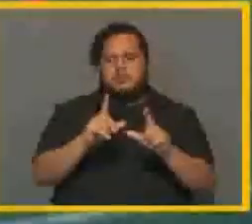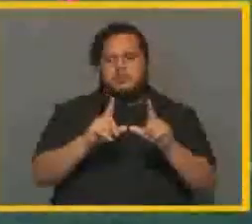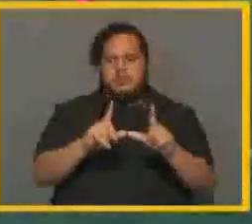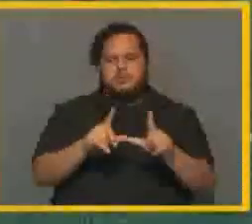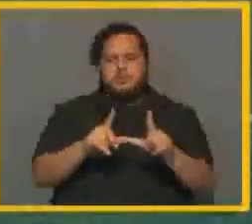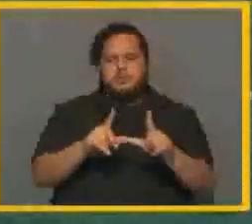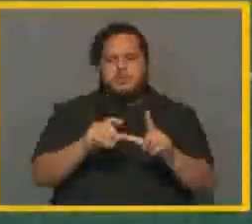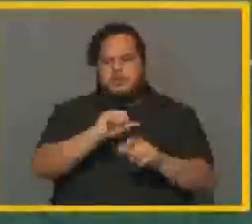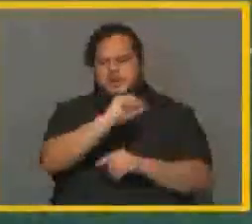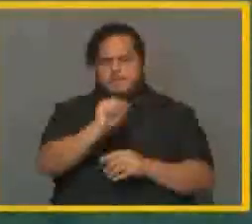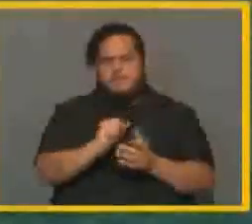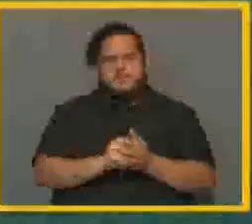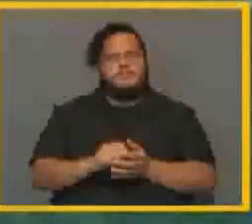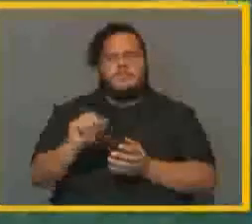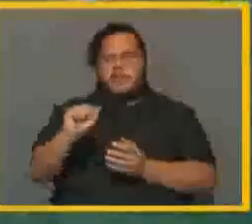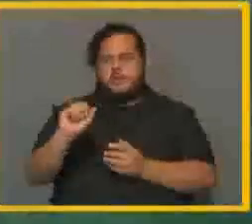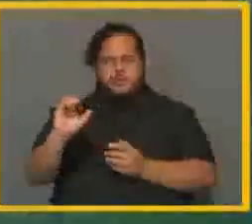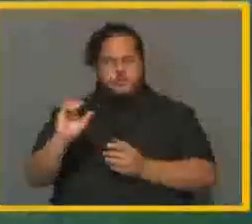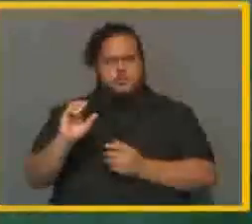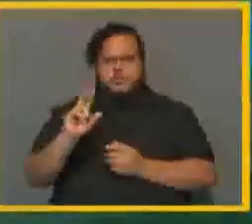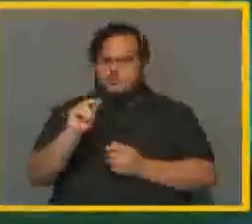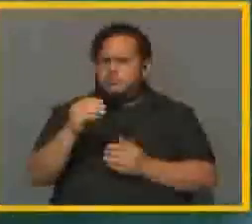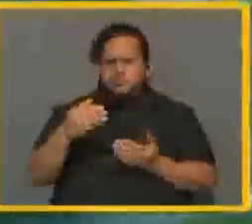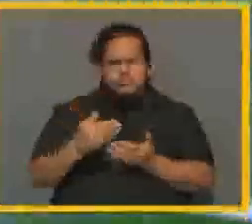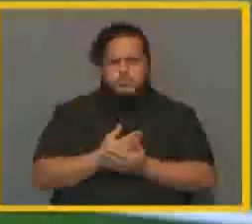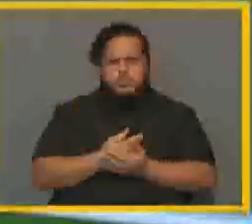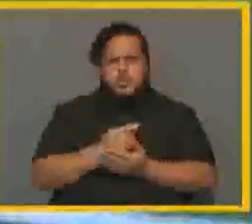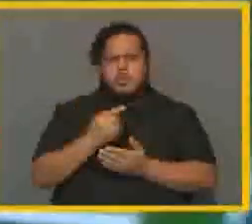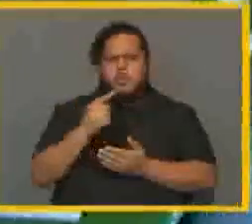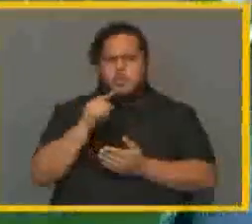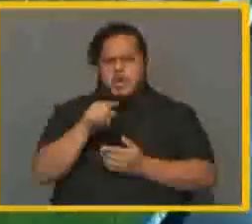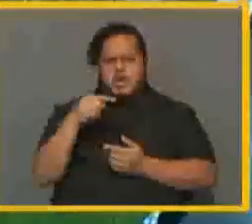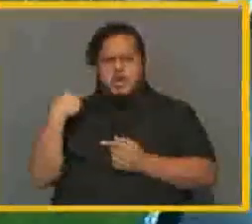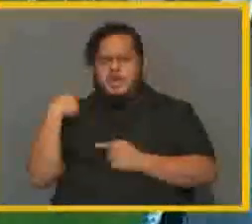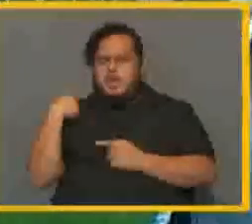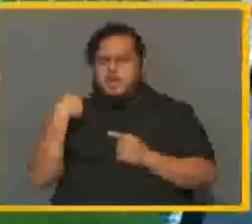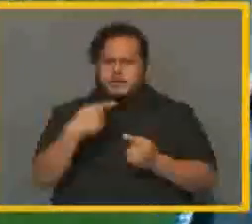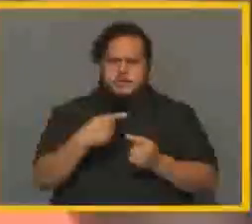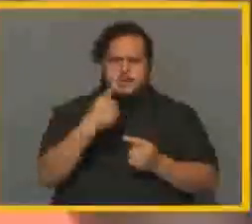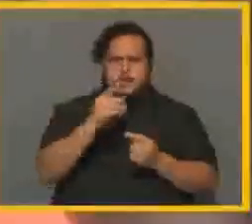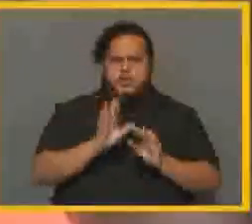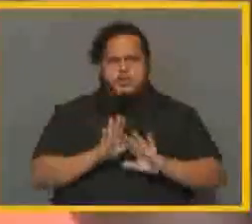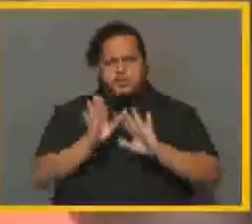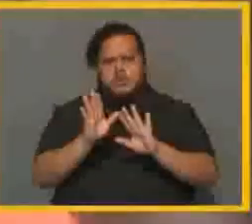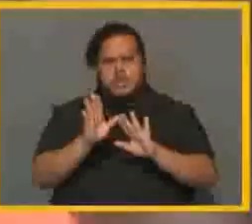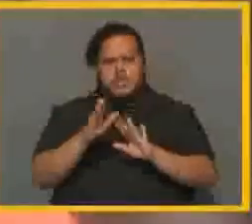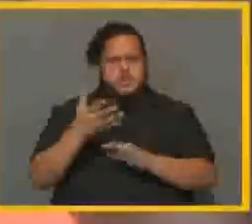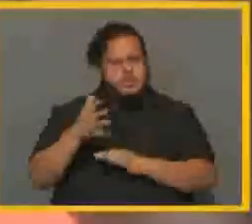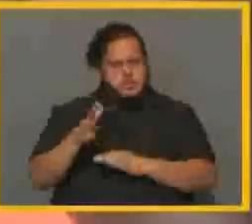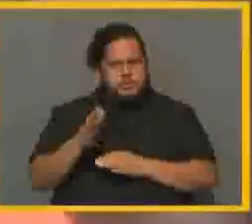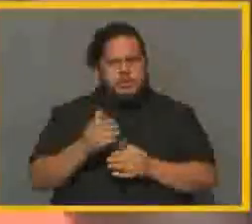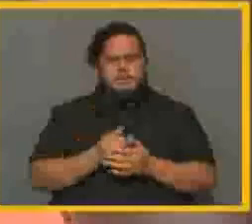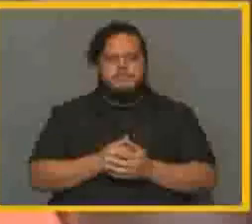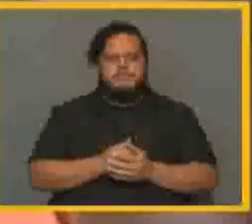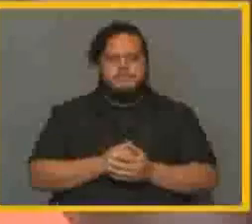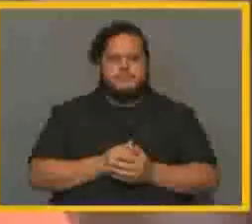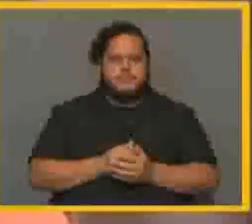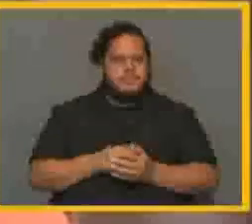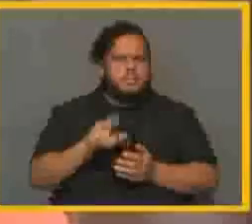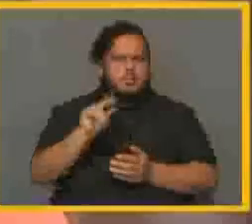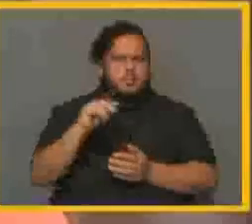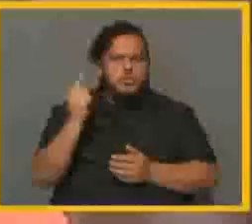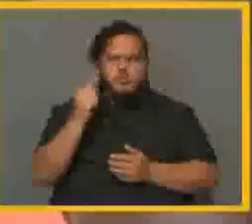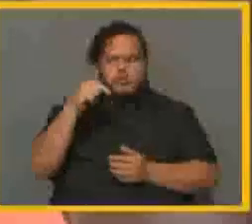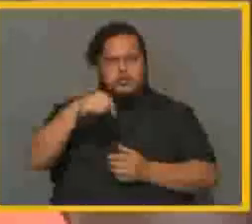Aarón no es nuevo, ha venido siendo un portero regular, ¿verdad? No solo